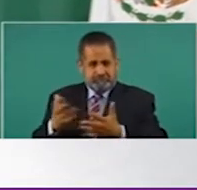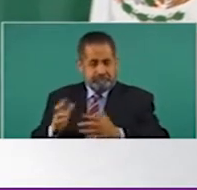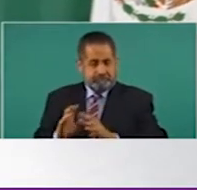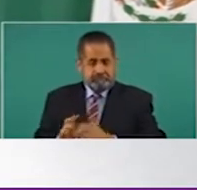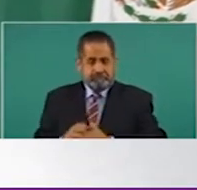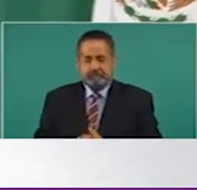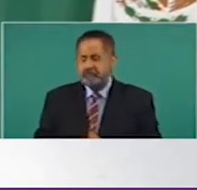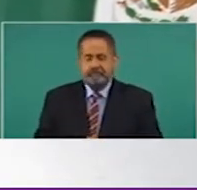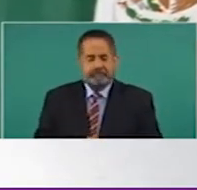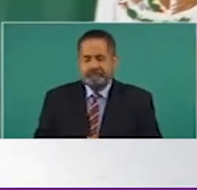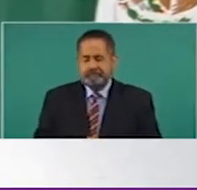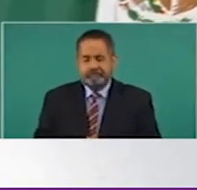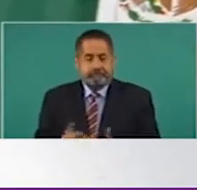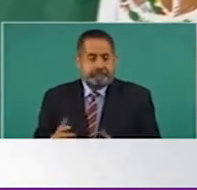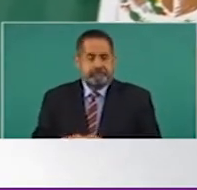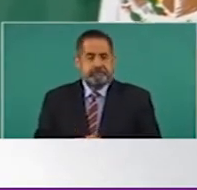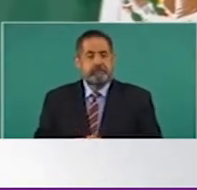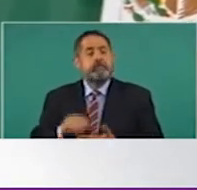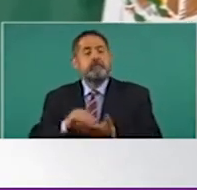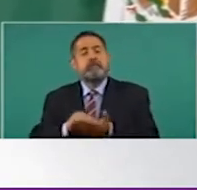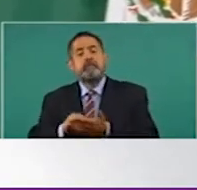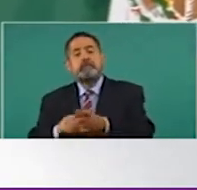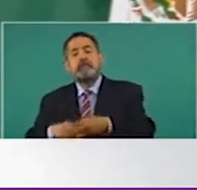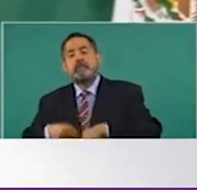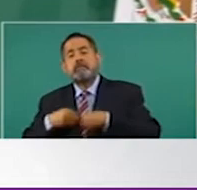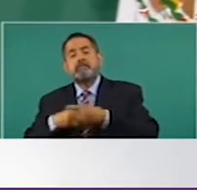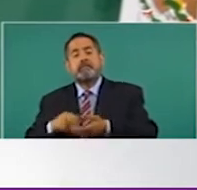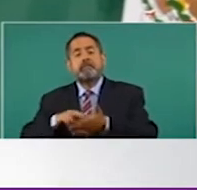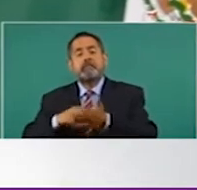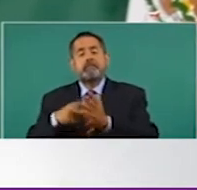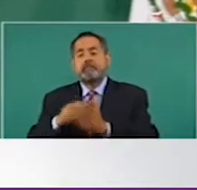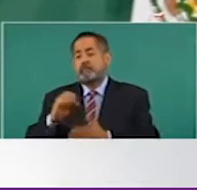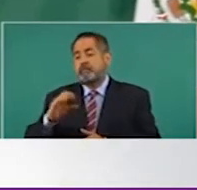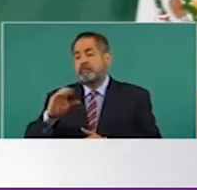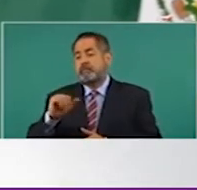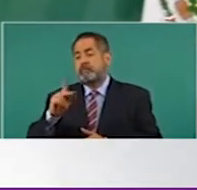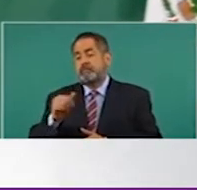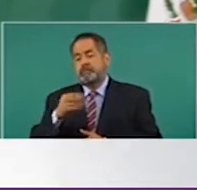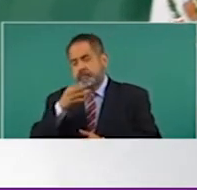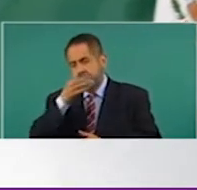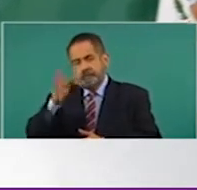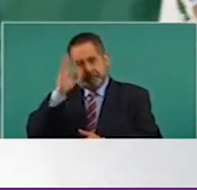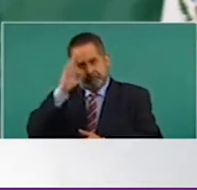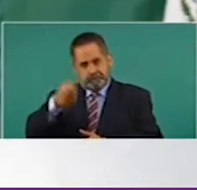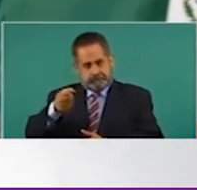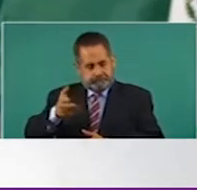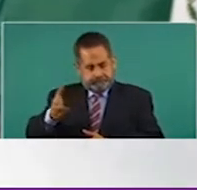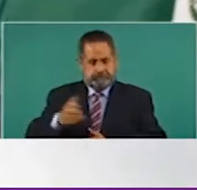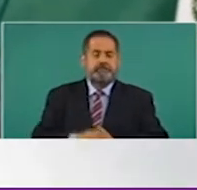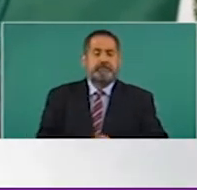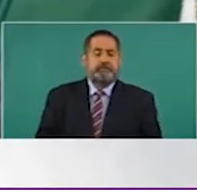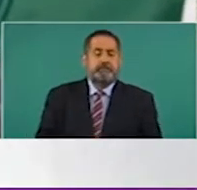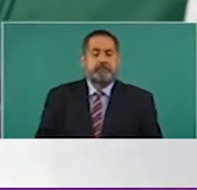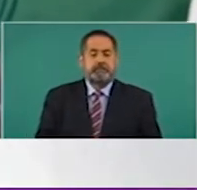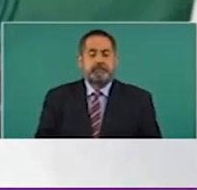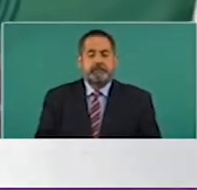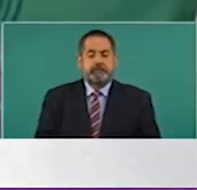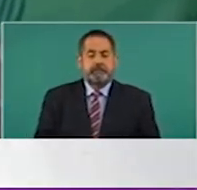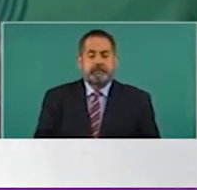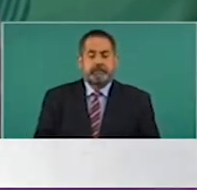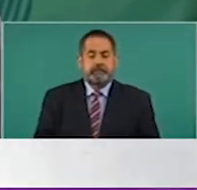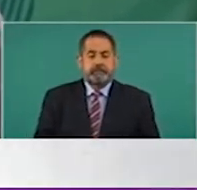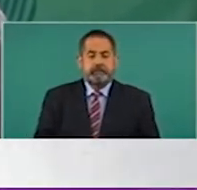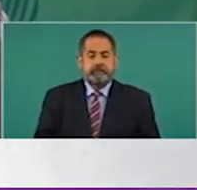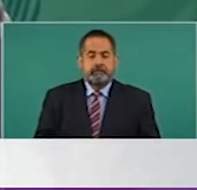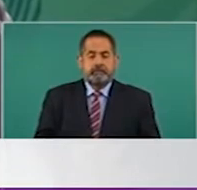Guardia Nacional mantendrá su colaboración con los estados, indicó López Obrador durante la conferencia de prensa de este miércoles en